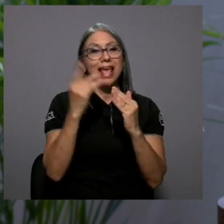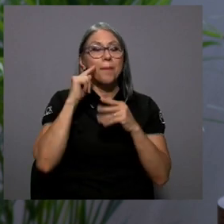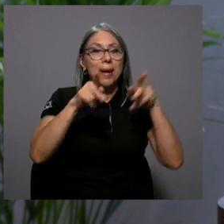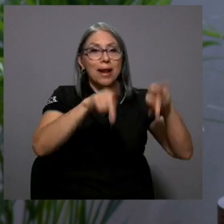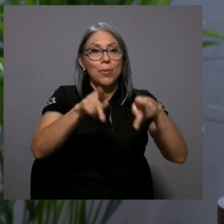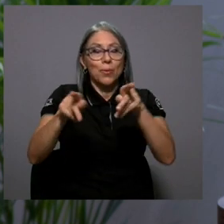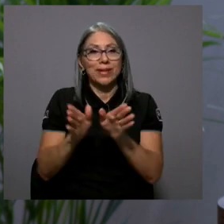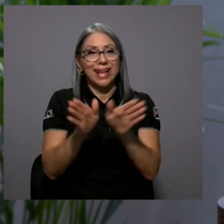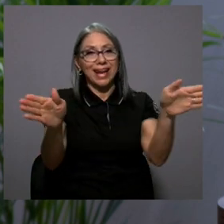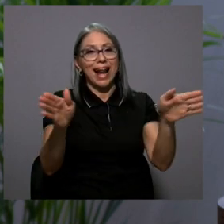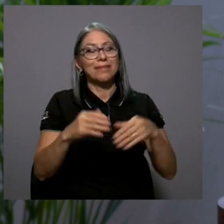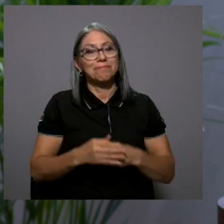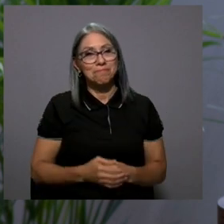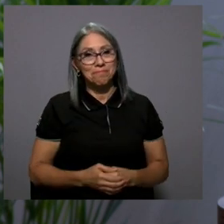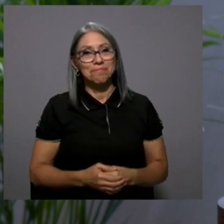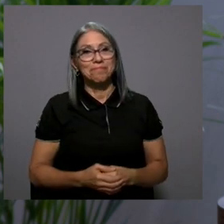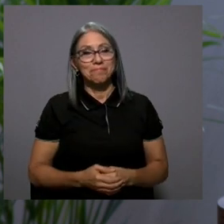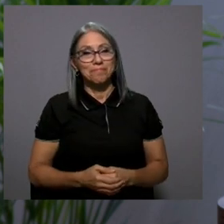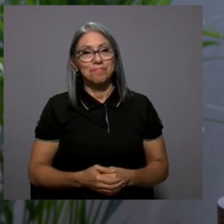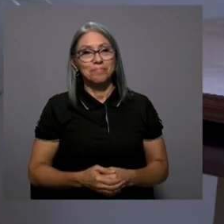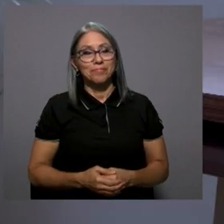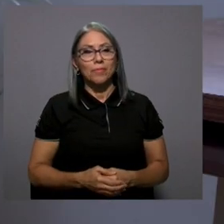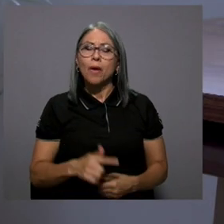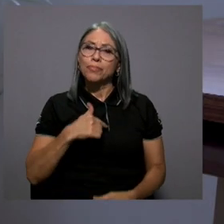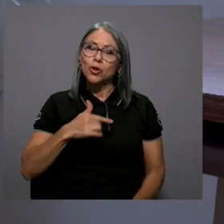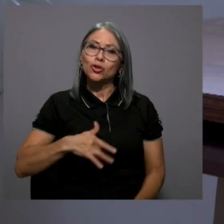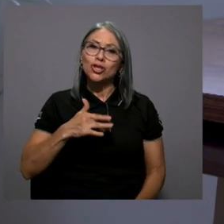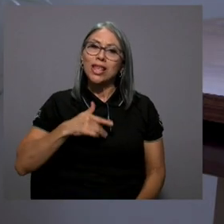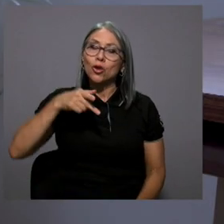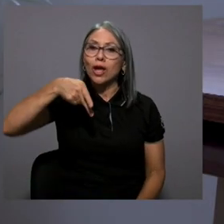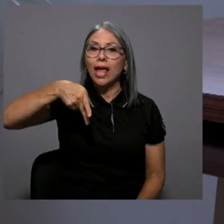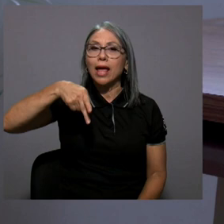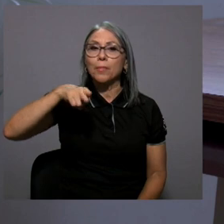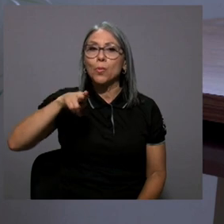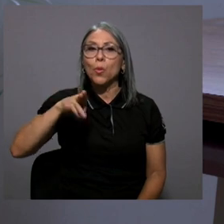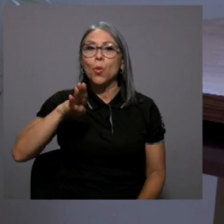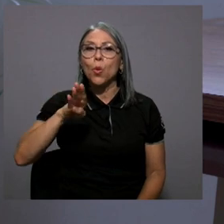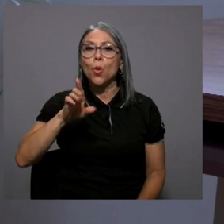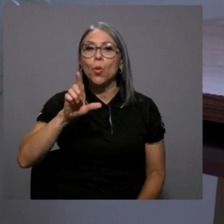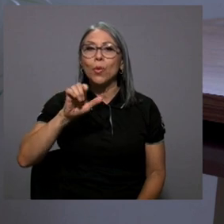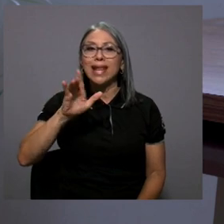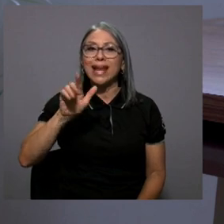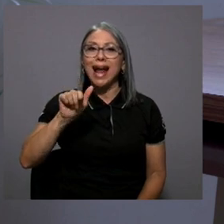y la población en general, ¿verdad? Yo siento que publicar